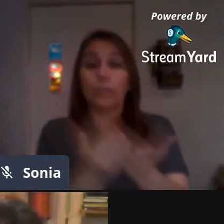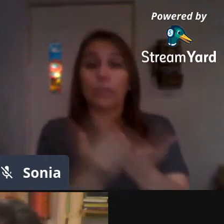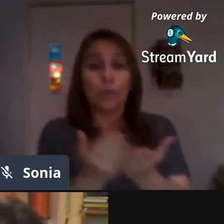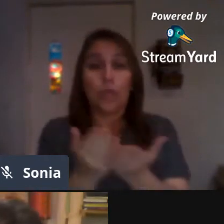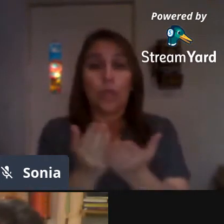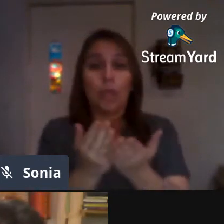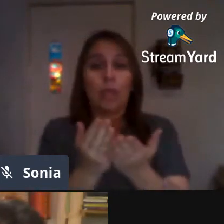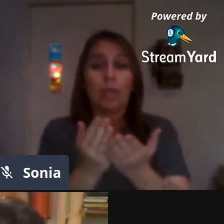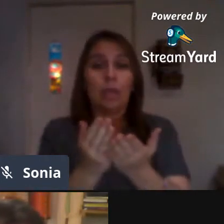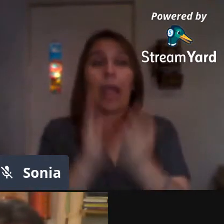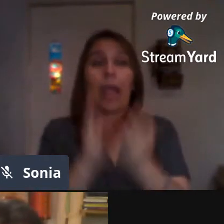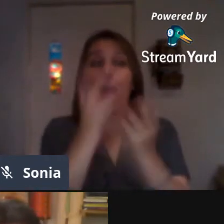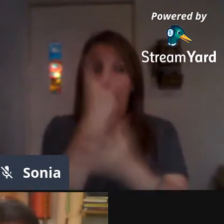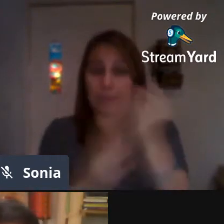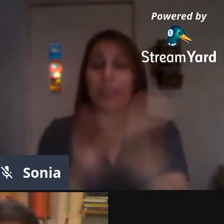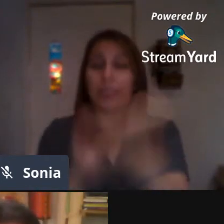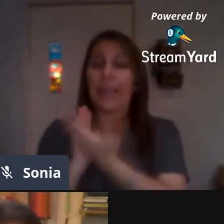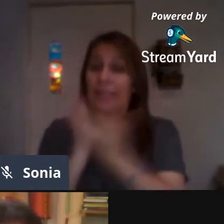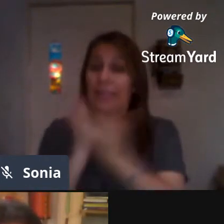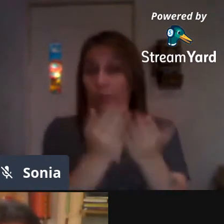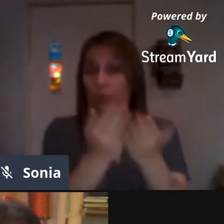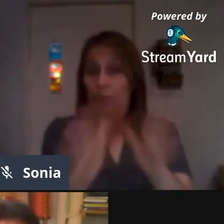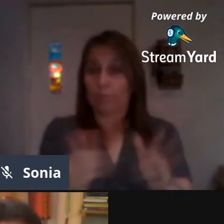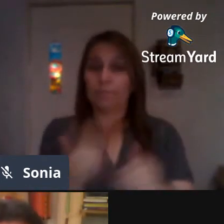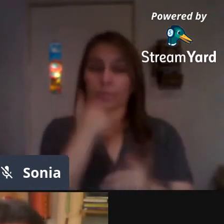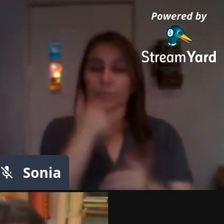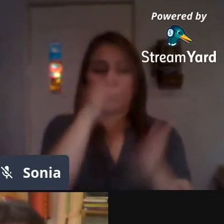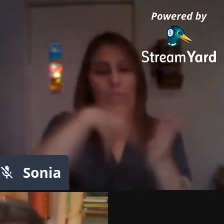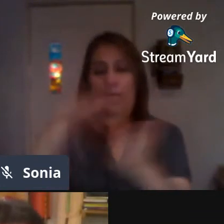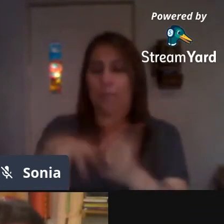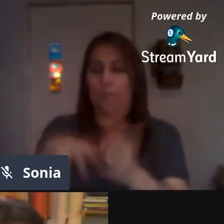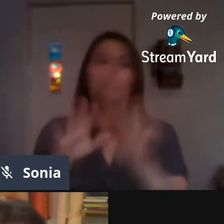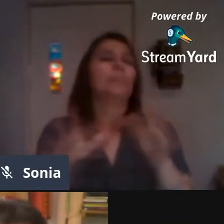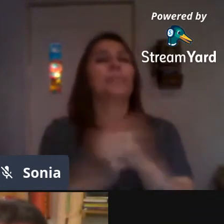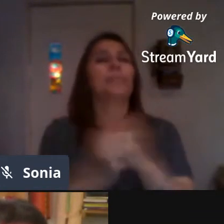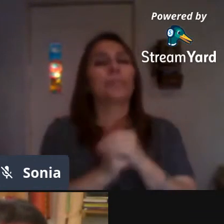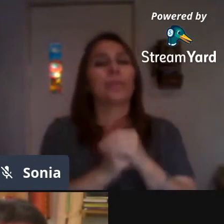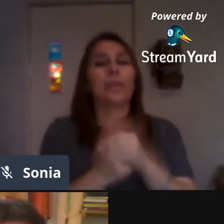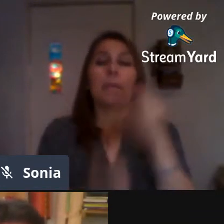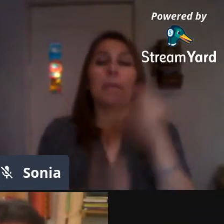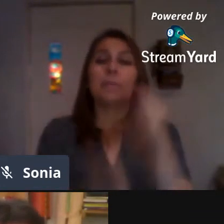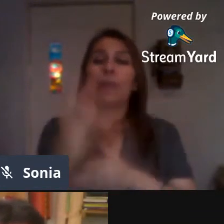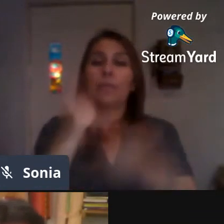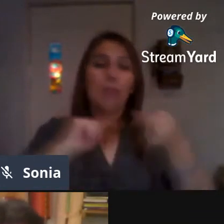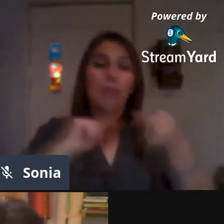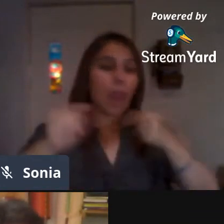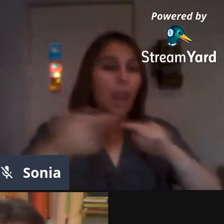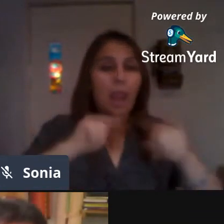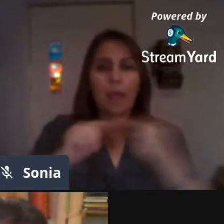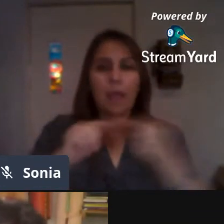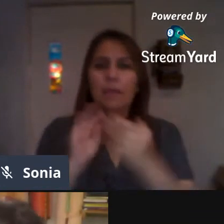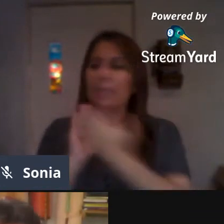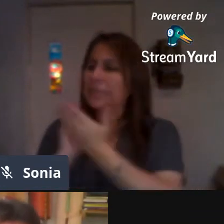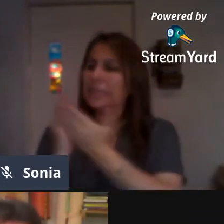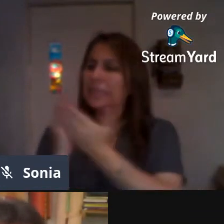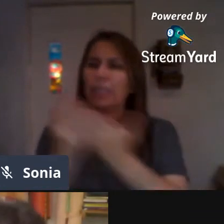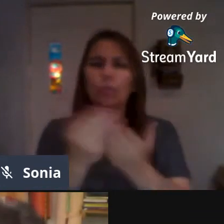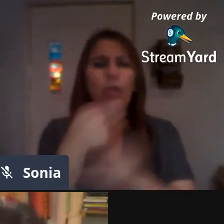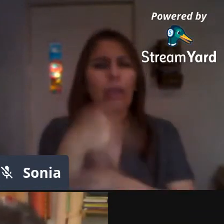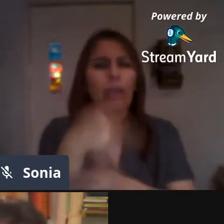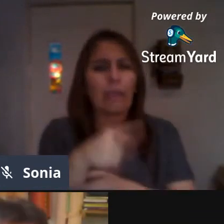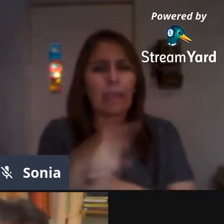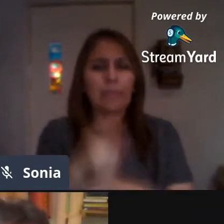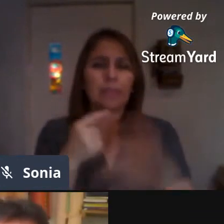tura me llama la atención entramos en la discusión de que la literatura crónica que la literatura